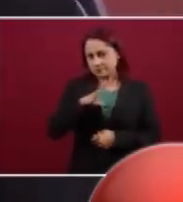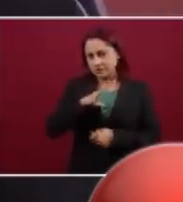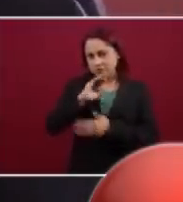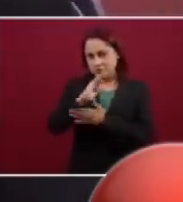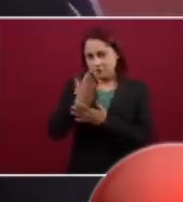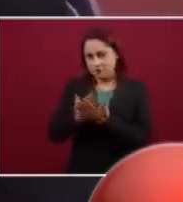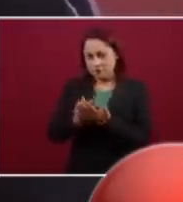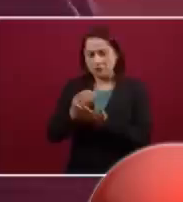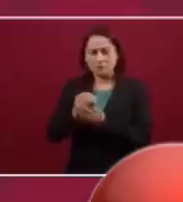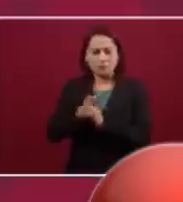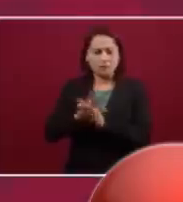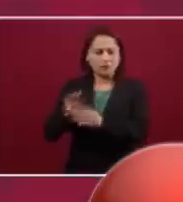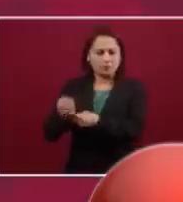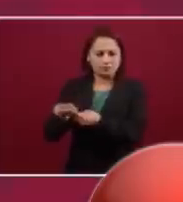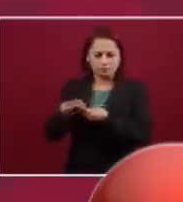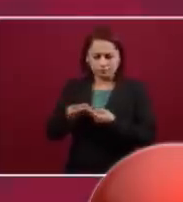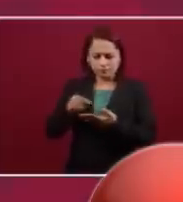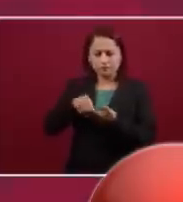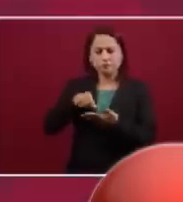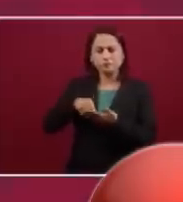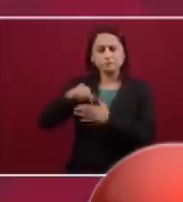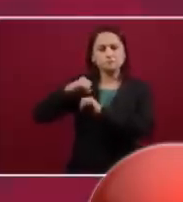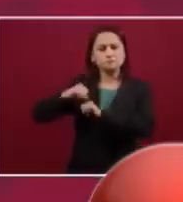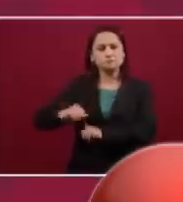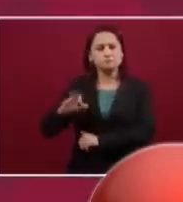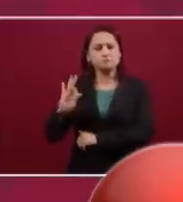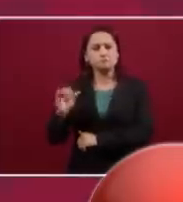conocer la Fiscalía General